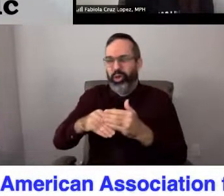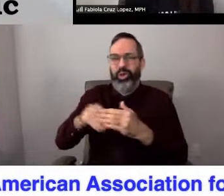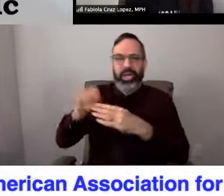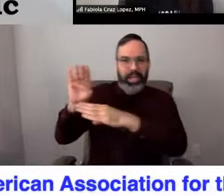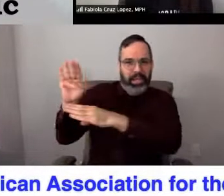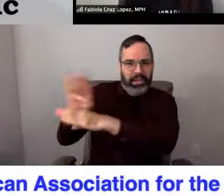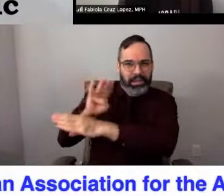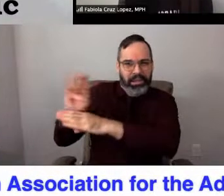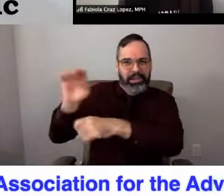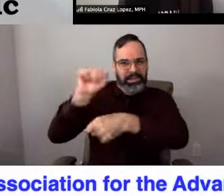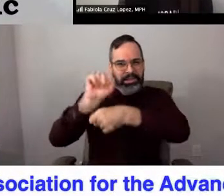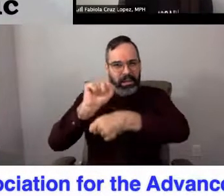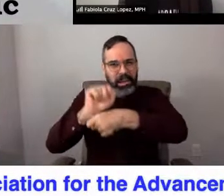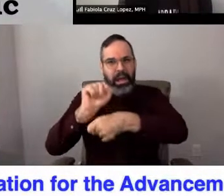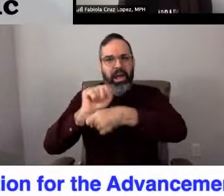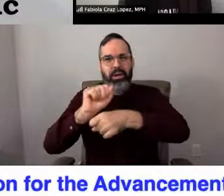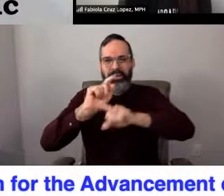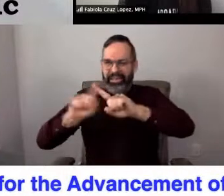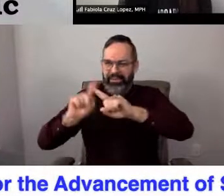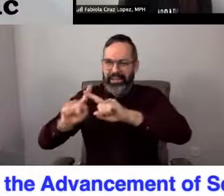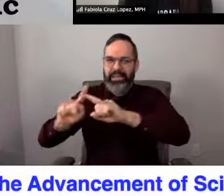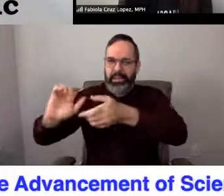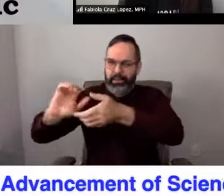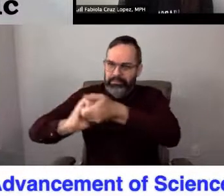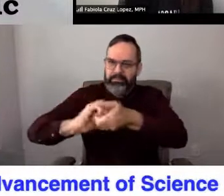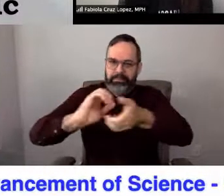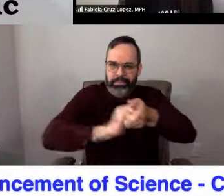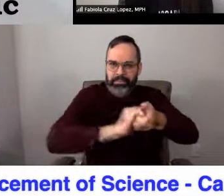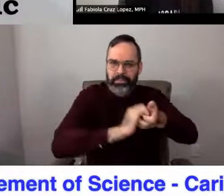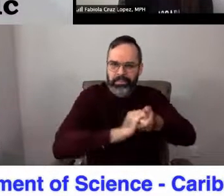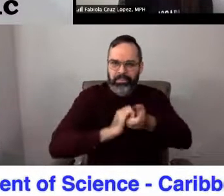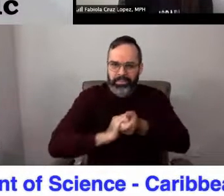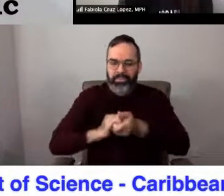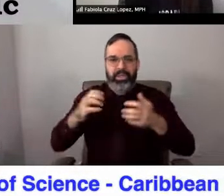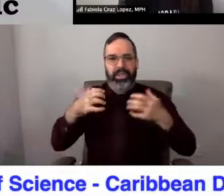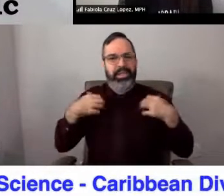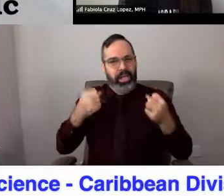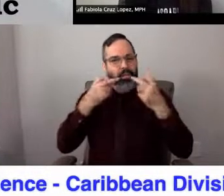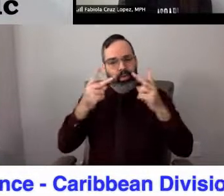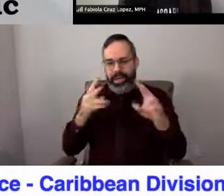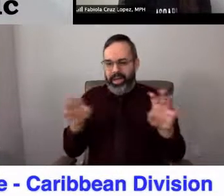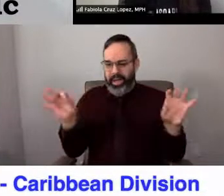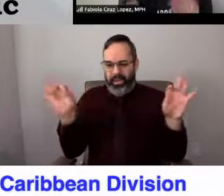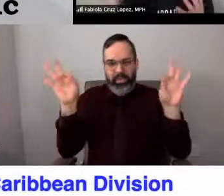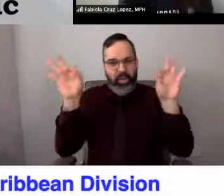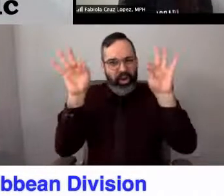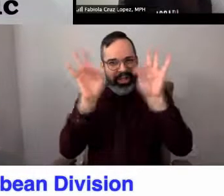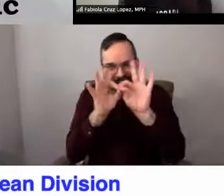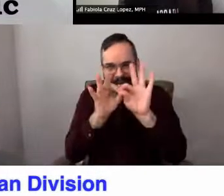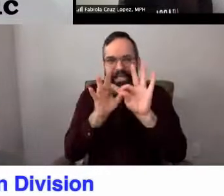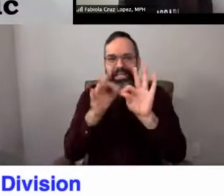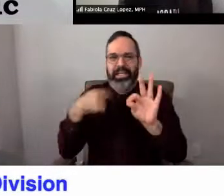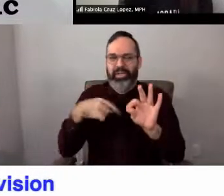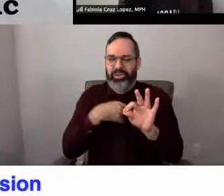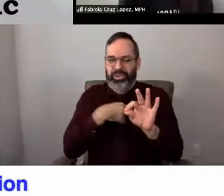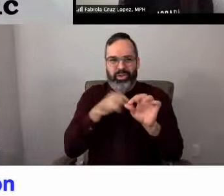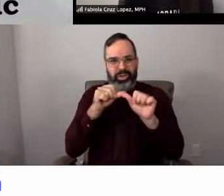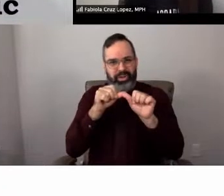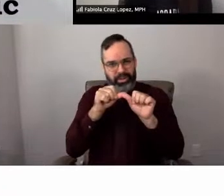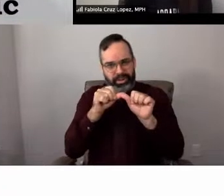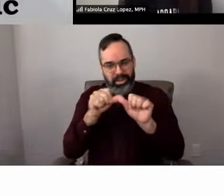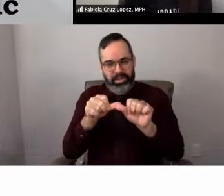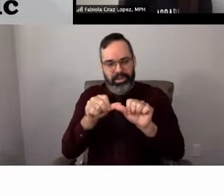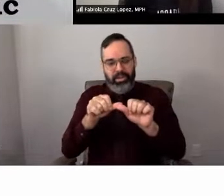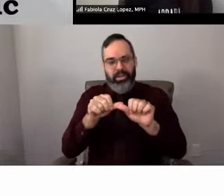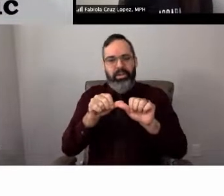vamos a ver cuáles son esos roles importantes de la salud pública y por qué es importante que expandamos la visión que